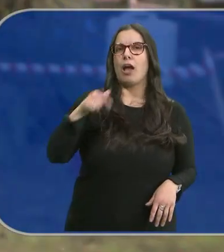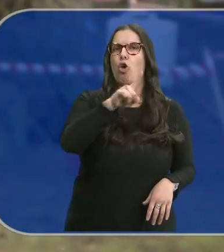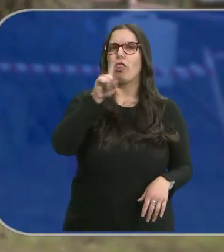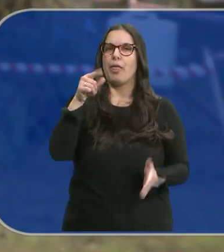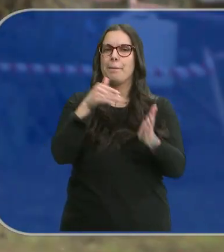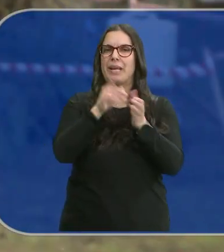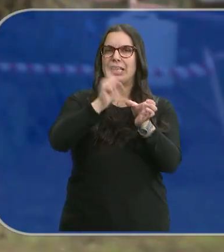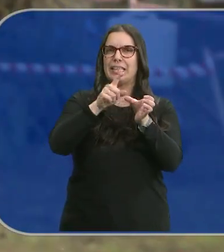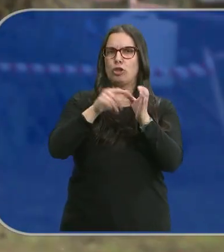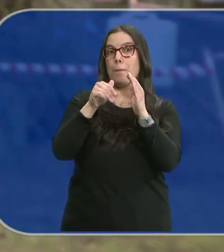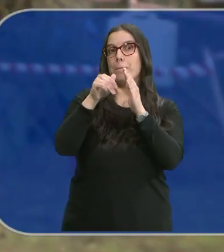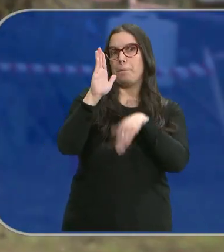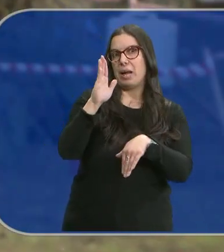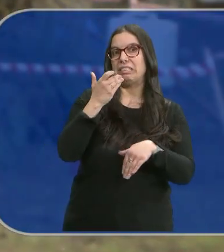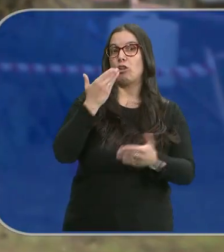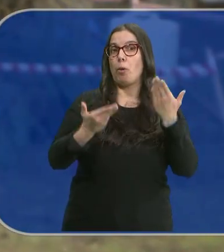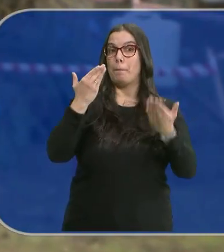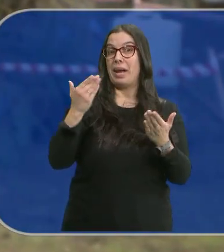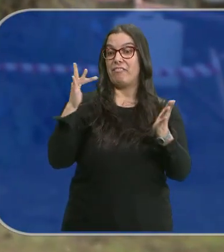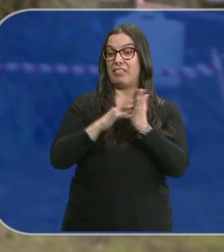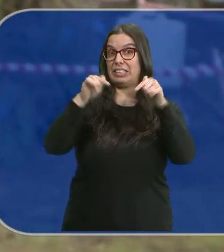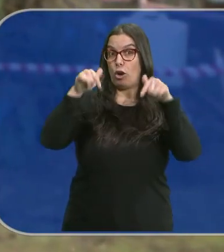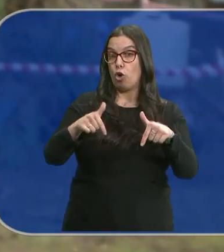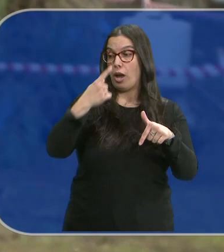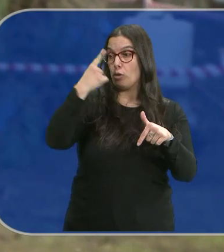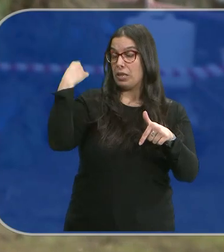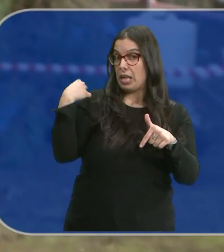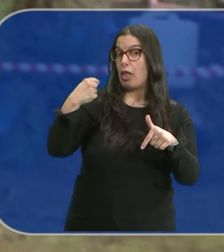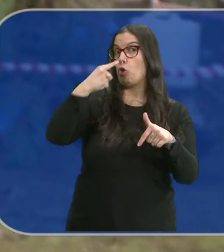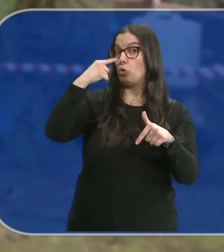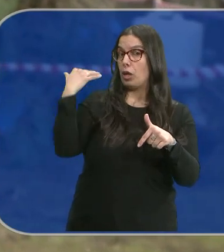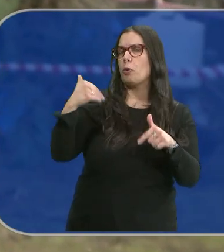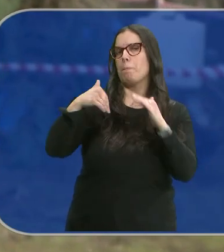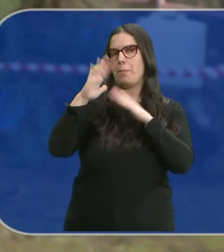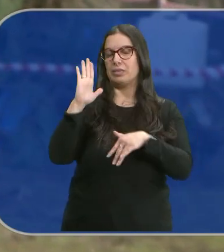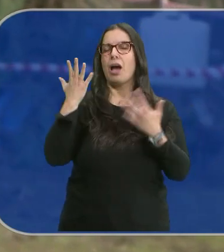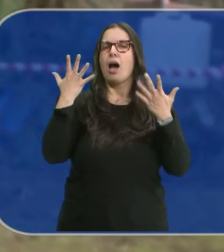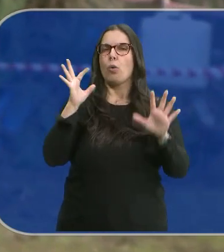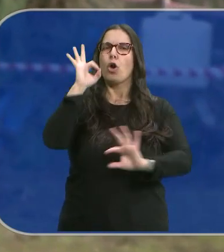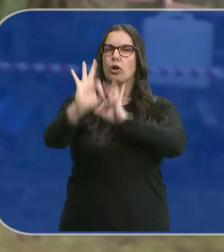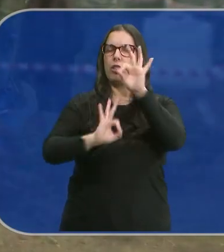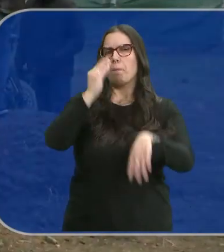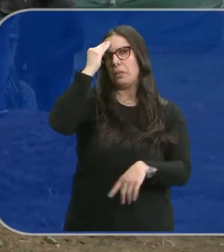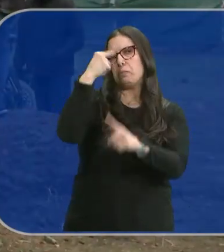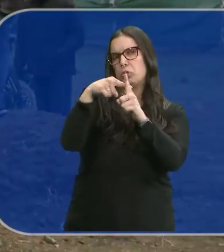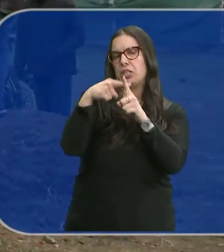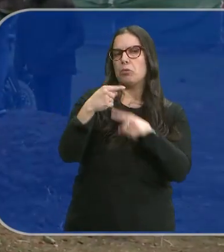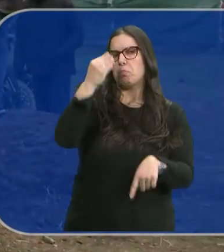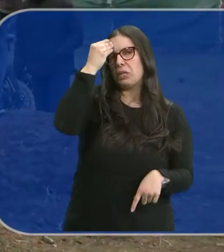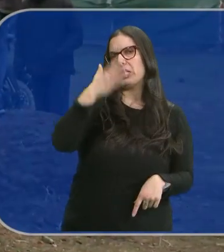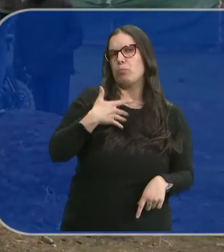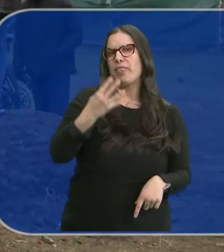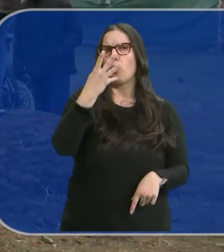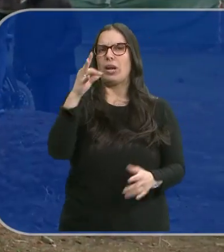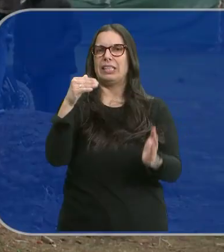11.000 inscritos, una participación ligeramente superior a la de otros años a estas alturas de concentración, aunque los organizadores son optimistas, esperan alcanzar los